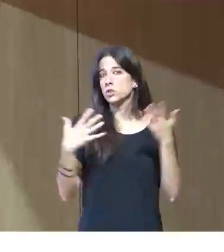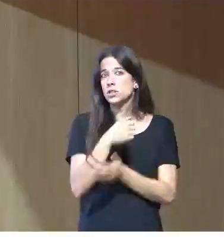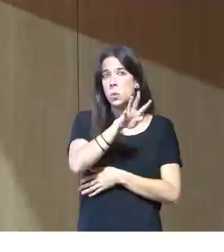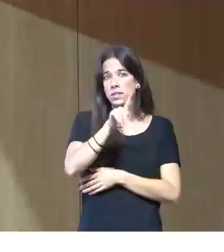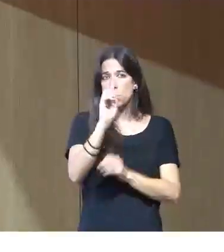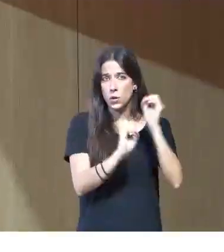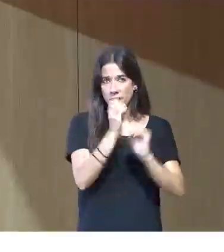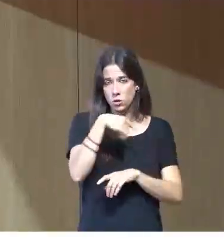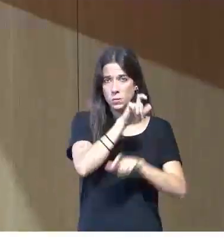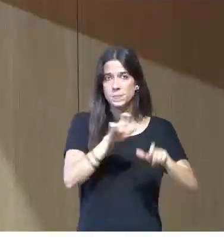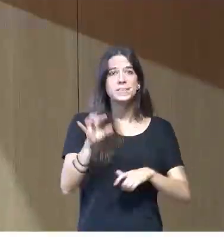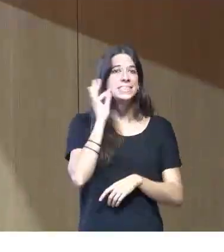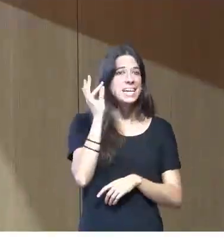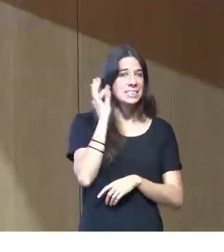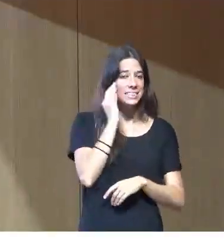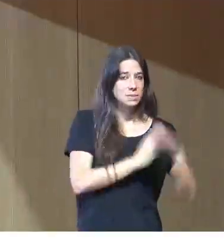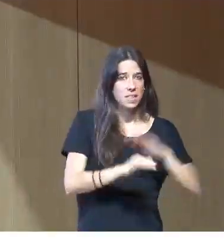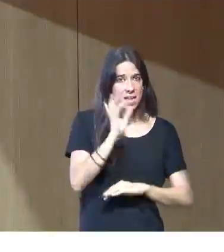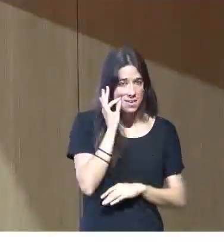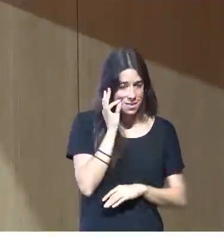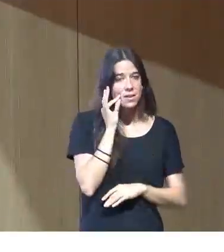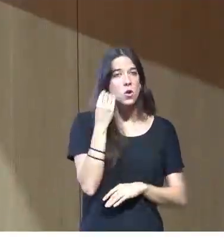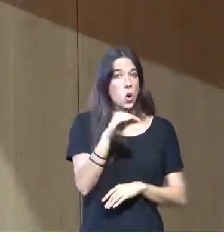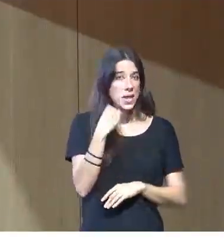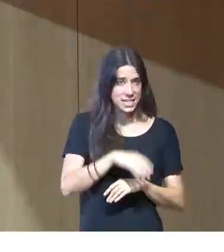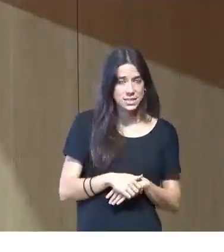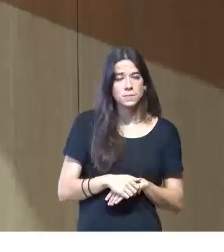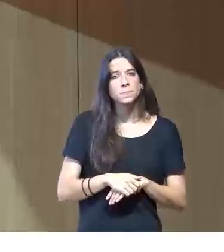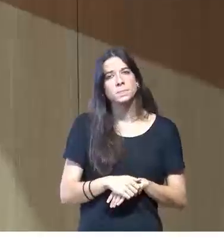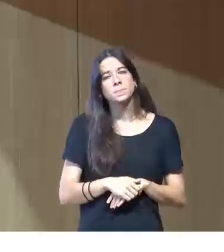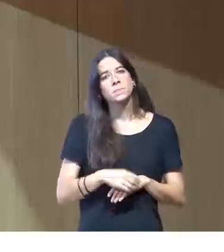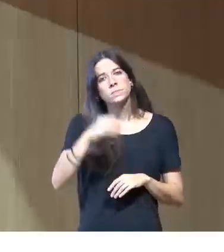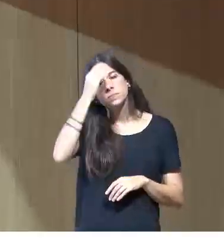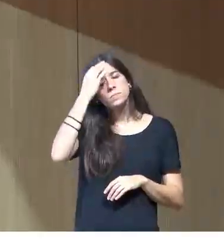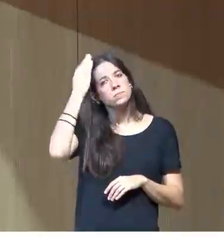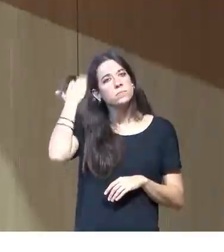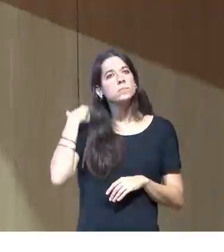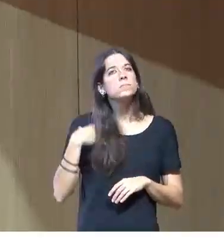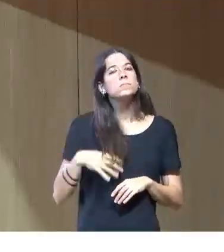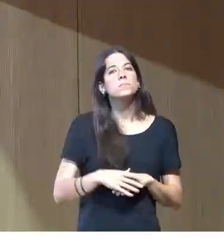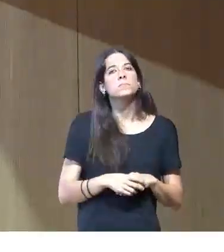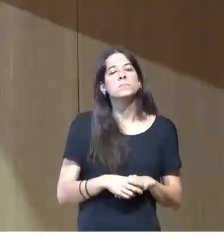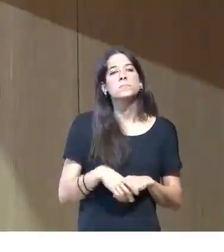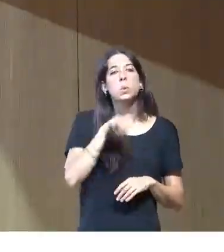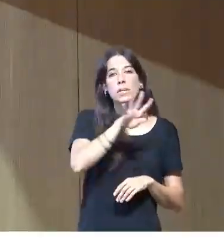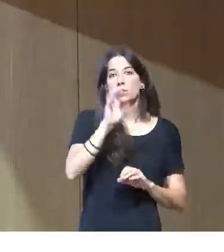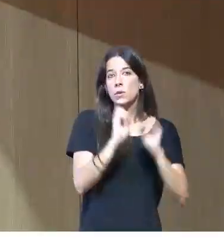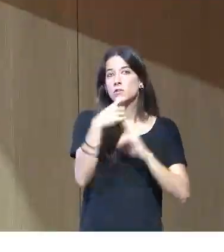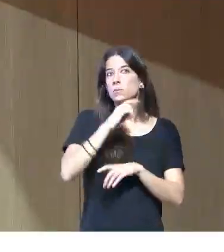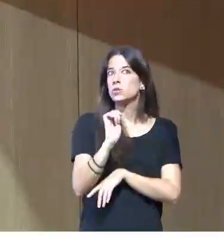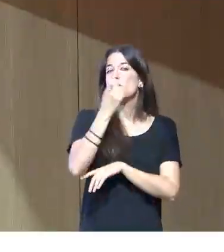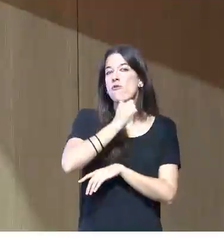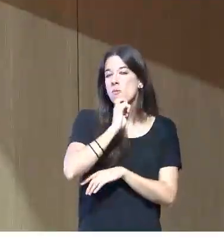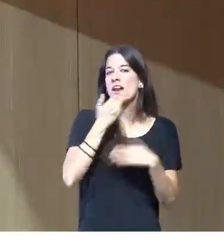son jóvenes chicas con discapacidad el 44% lo hemos conseguido gracias a sinergias